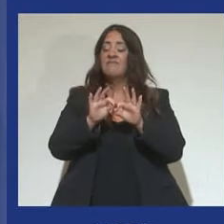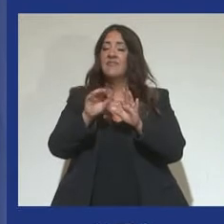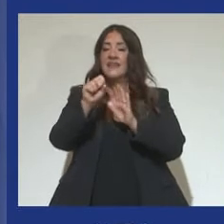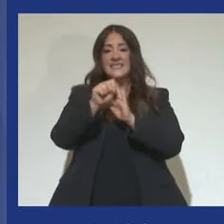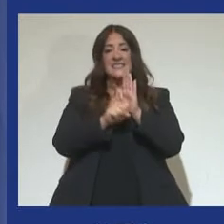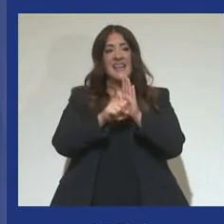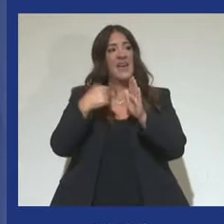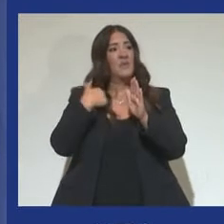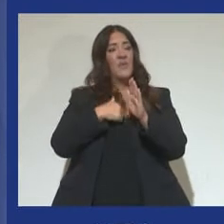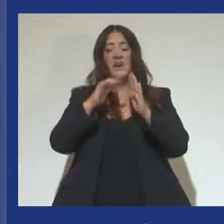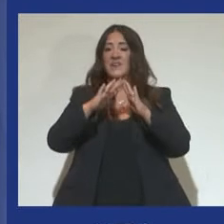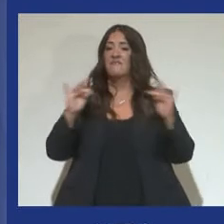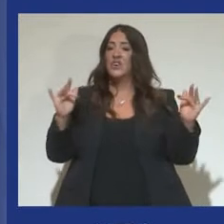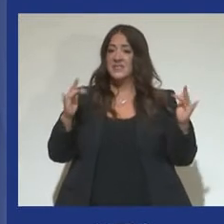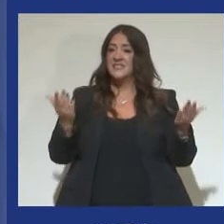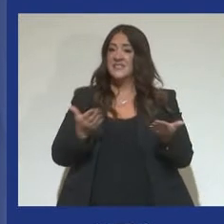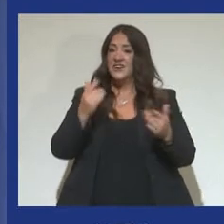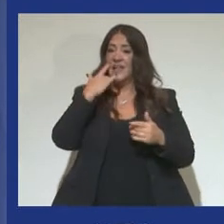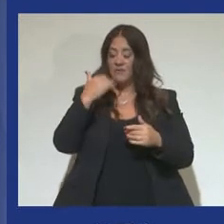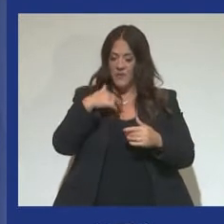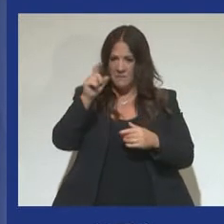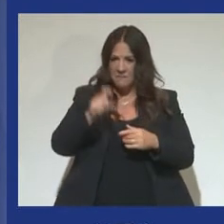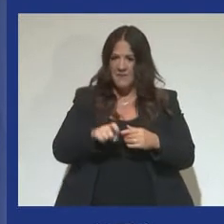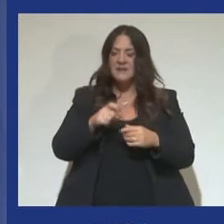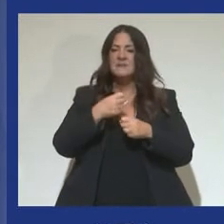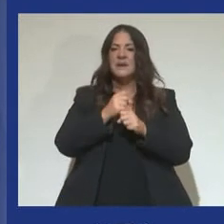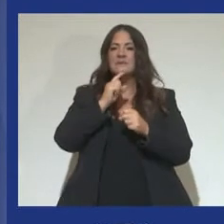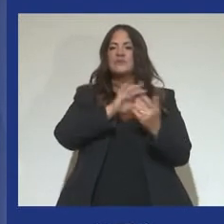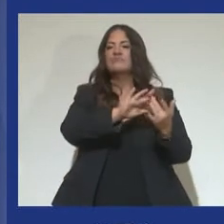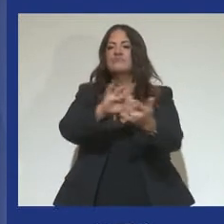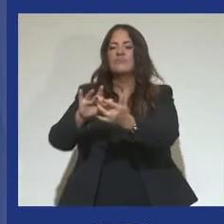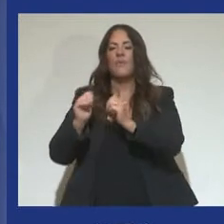crítico en este estado tan diverso como california